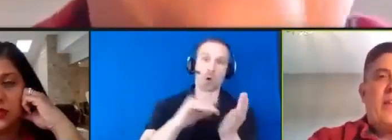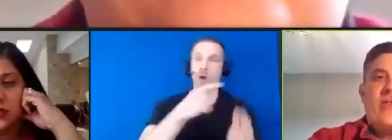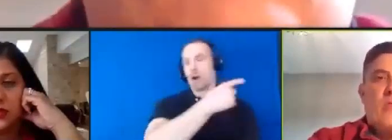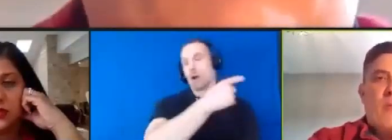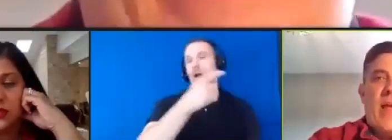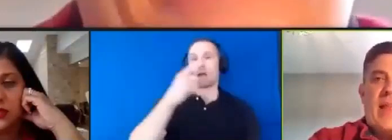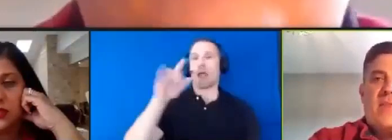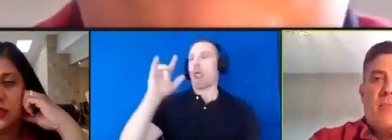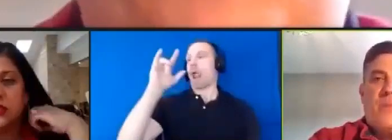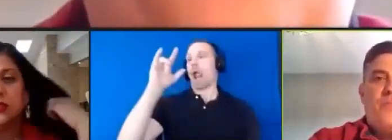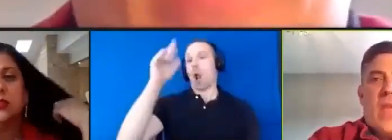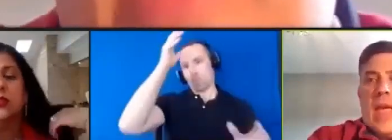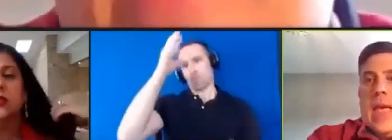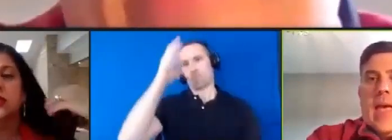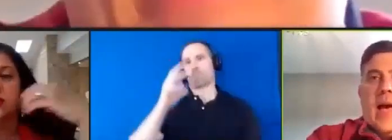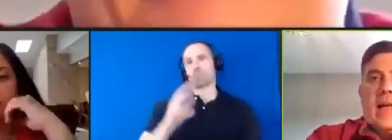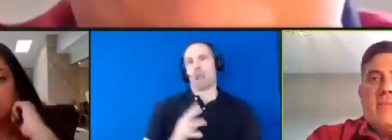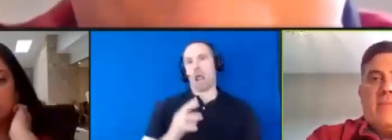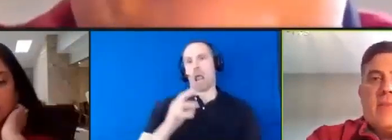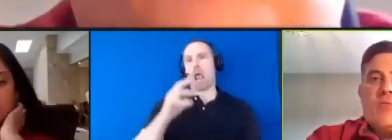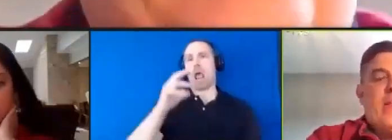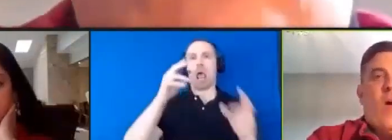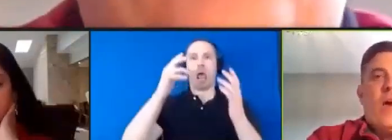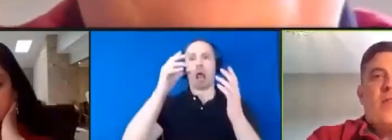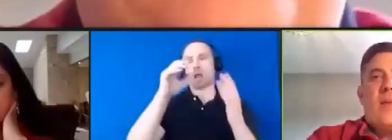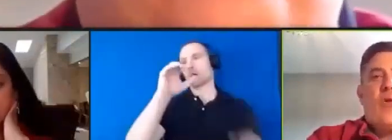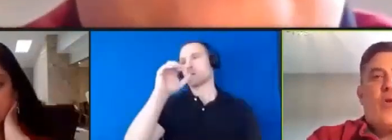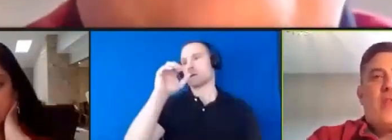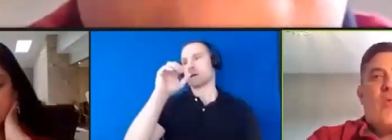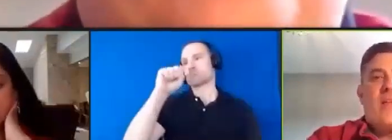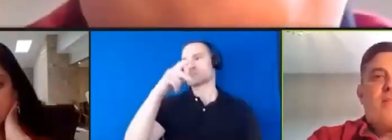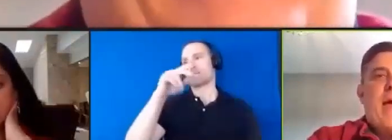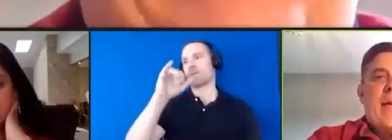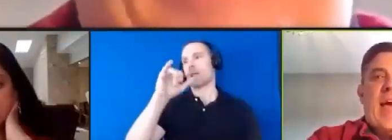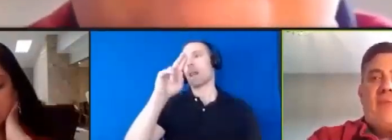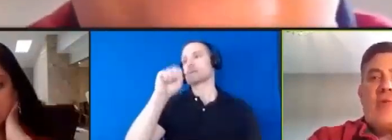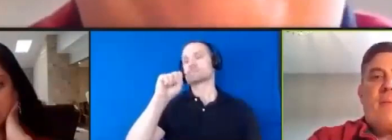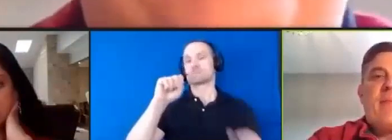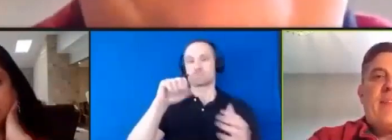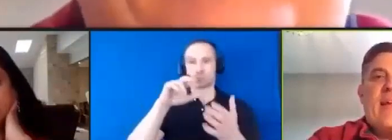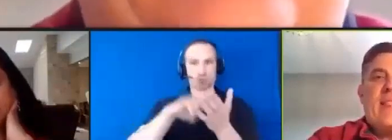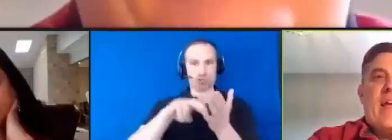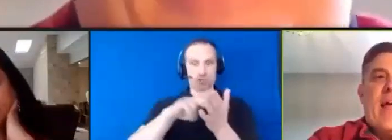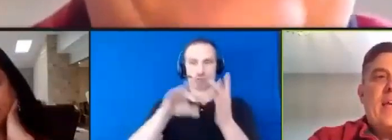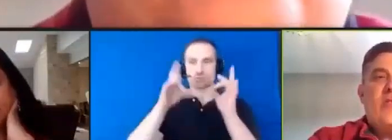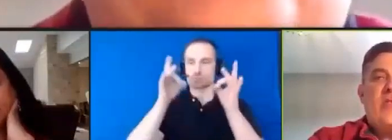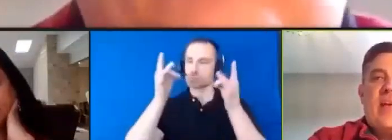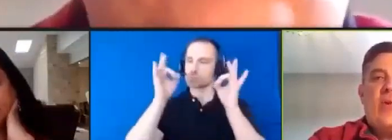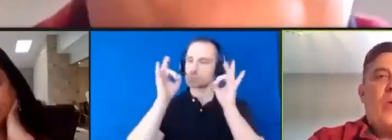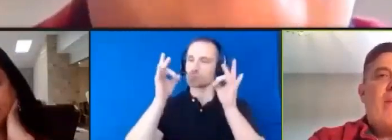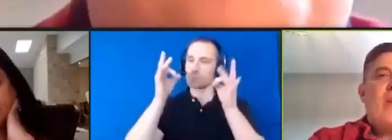si los padres están preocupados de lo que se ha hecho en el pasado si ha sido horrible no no hay